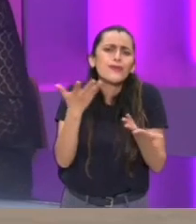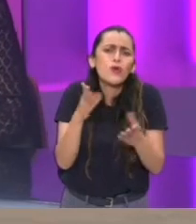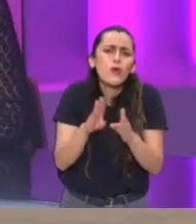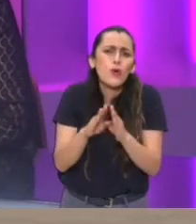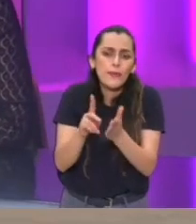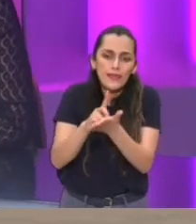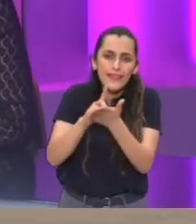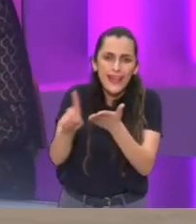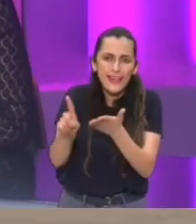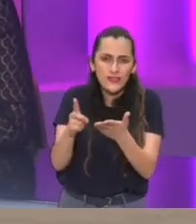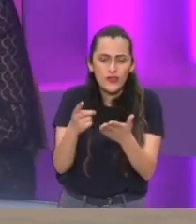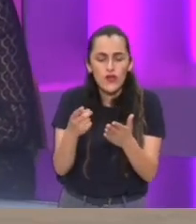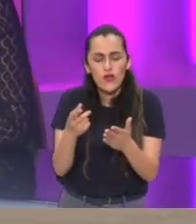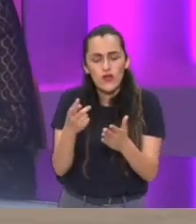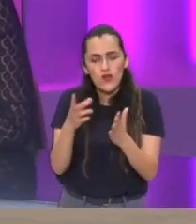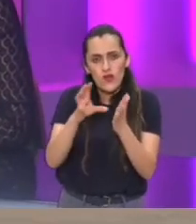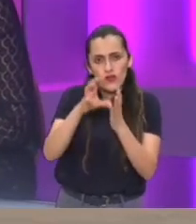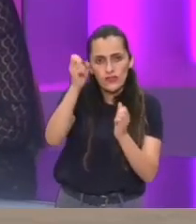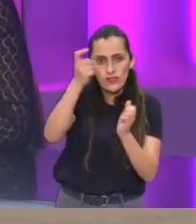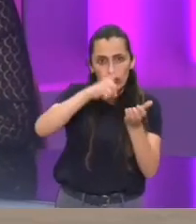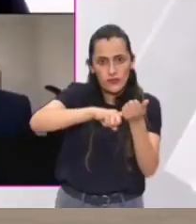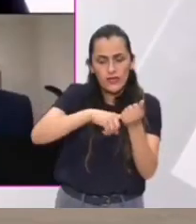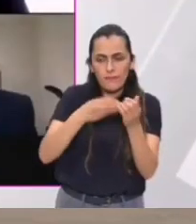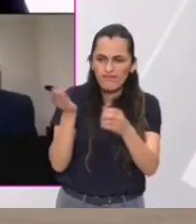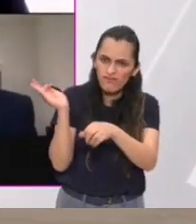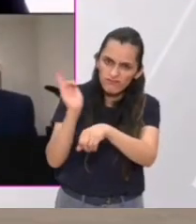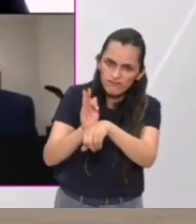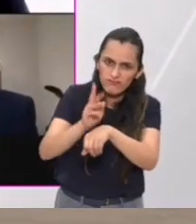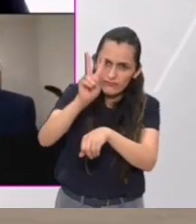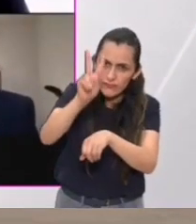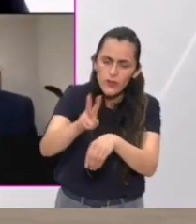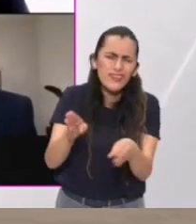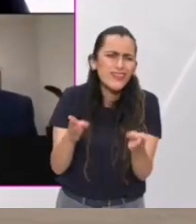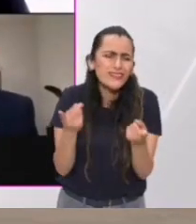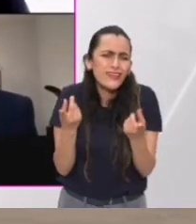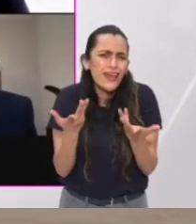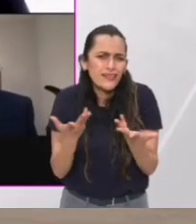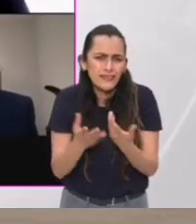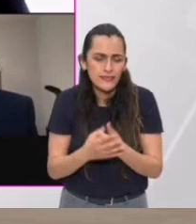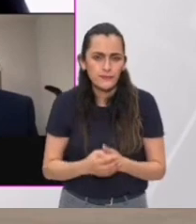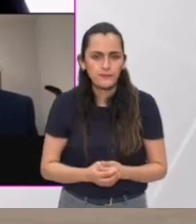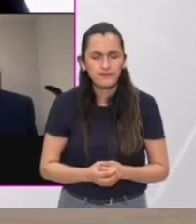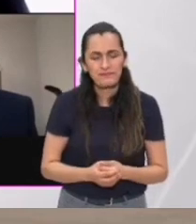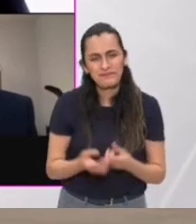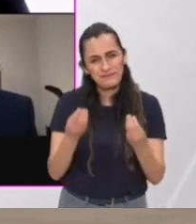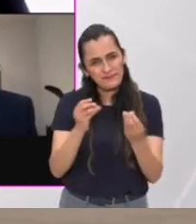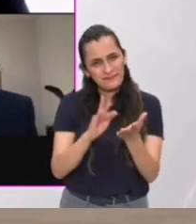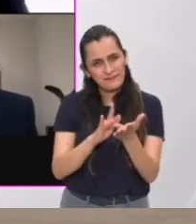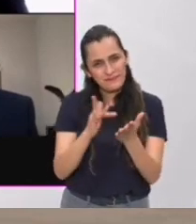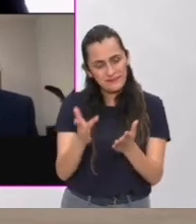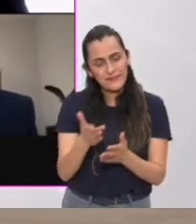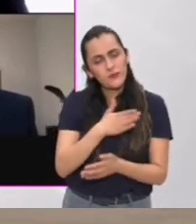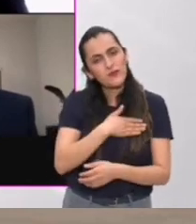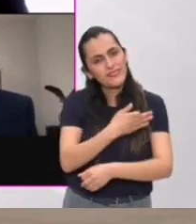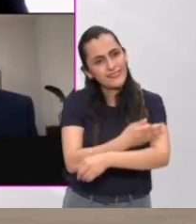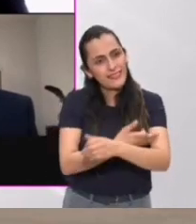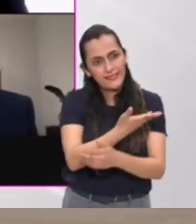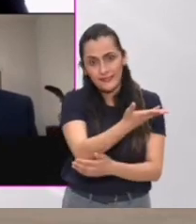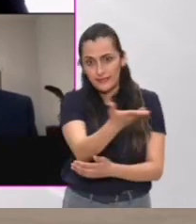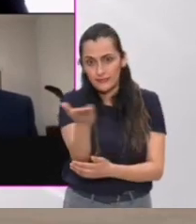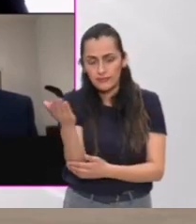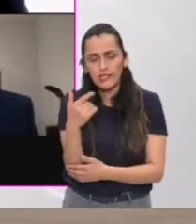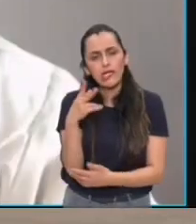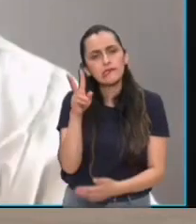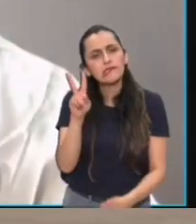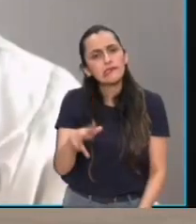derecho constitucional a todas y todos los mexicanos? Sí, muchísimas gracias. Buena tarde a todos. Y miren, pues es una